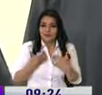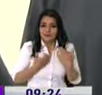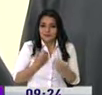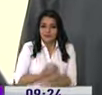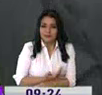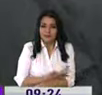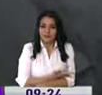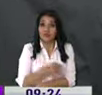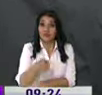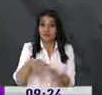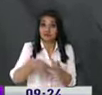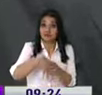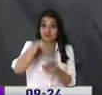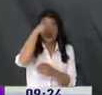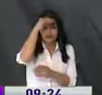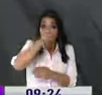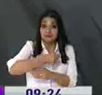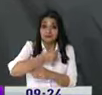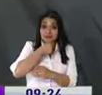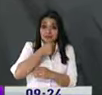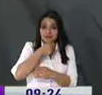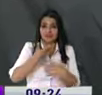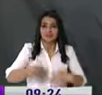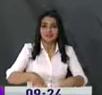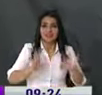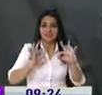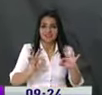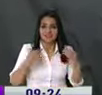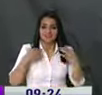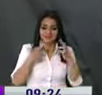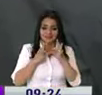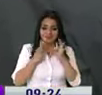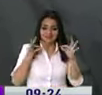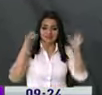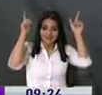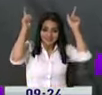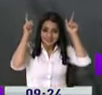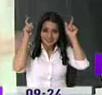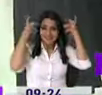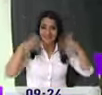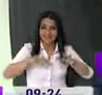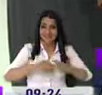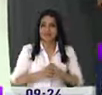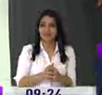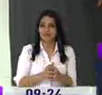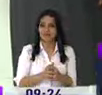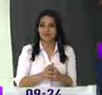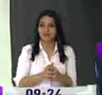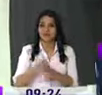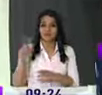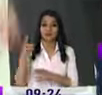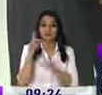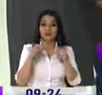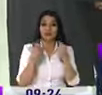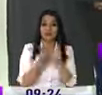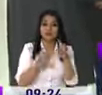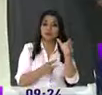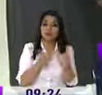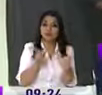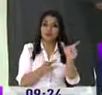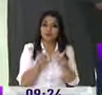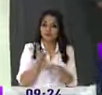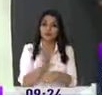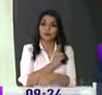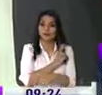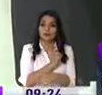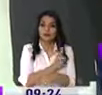de piel, estos emprendedores de la tercera edad se alistaban con la toga y el birrete. Ellos son el segundo grupo de usuarios del Sistema